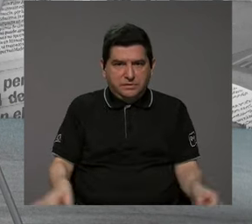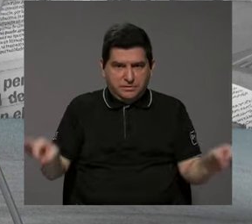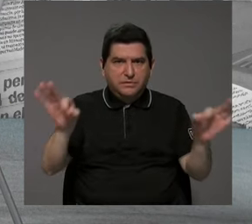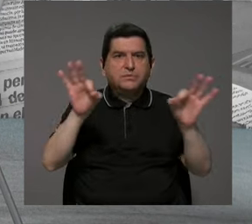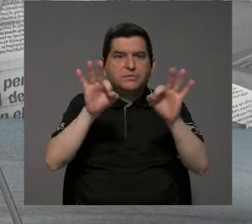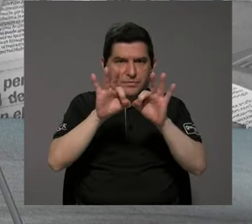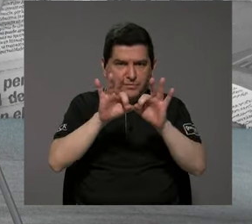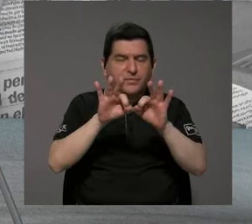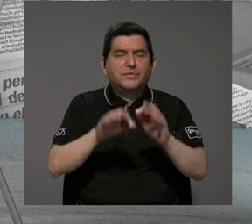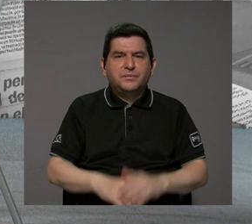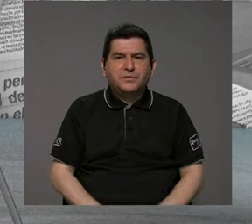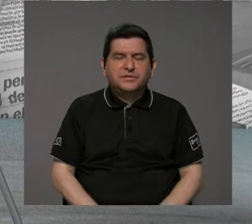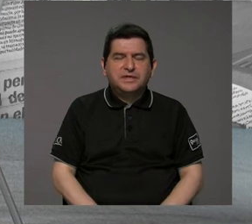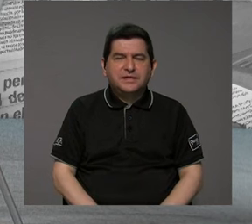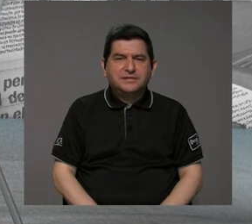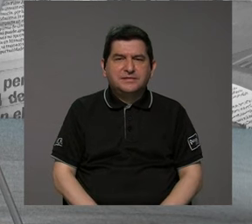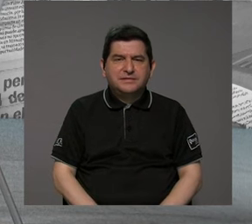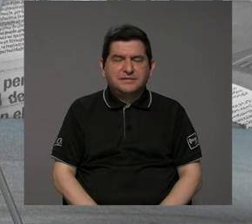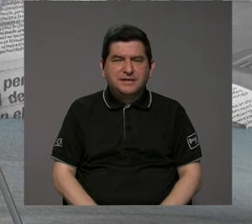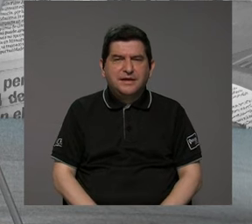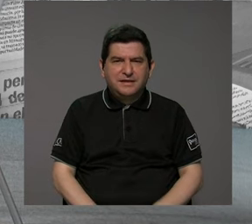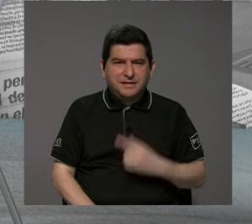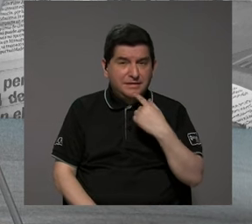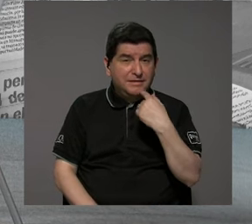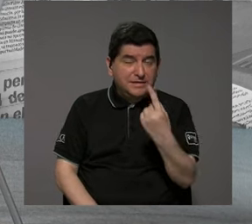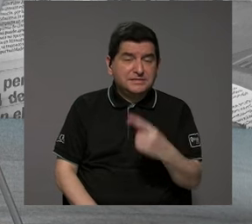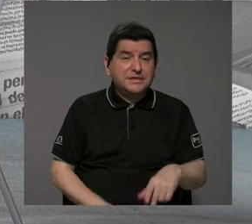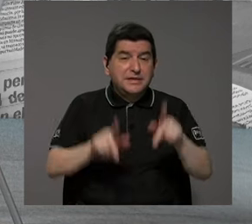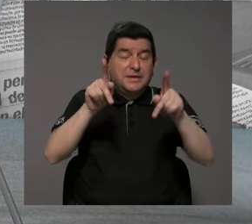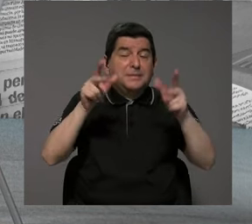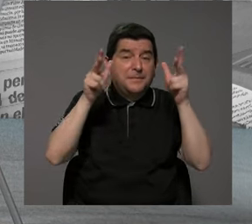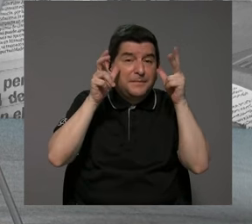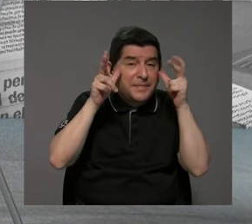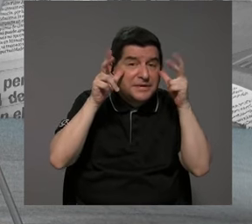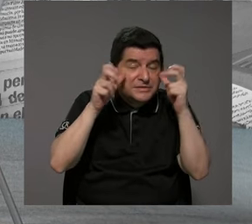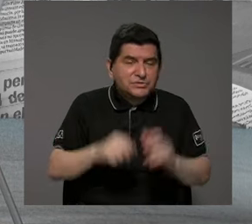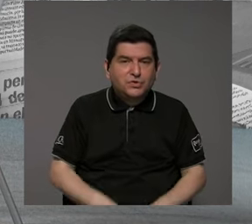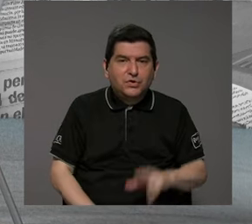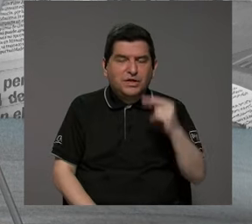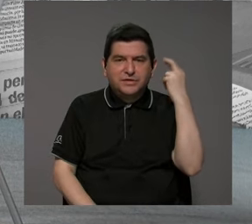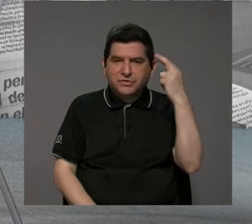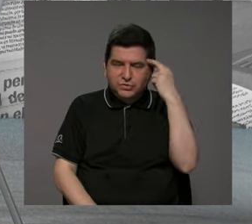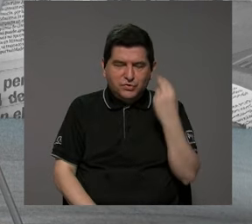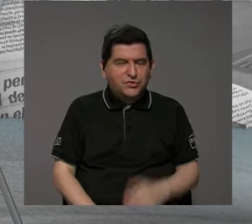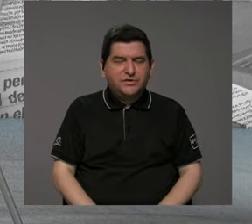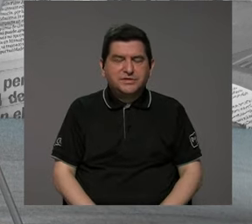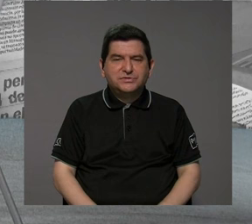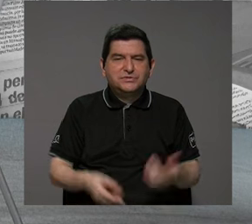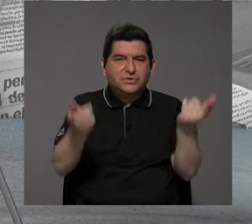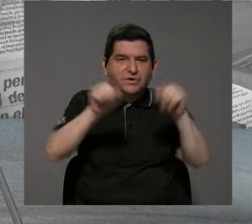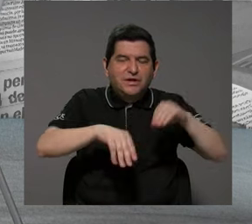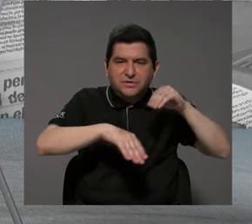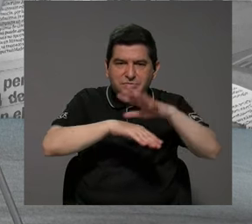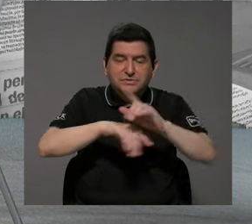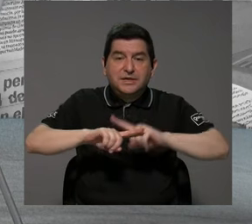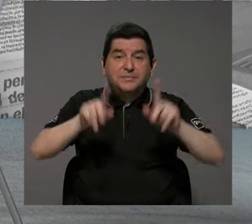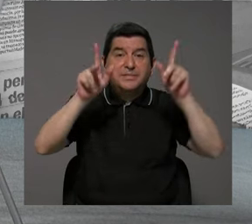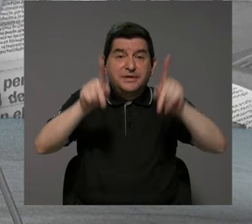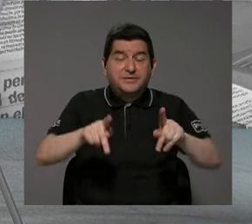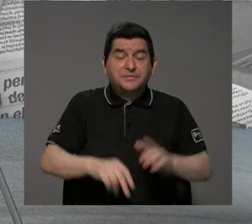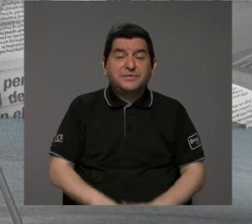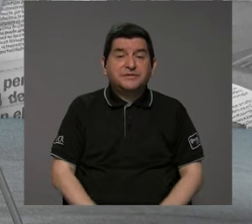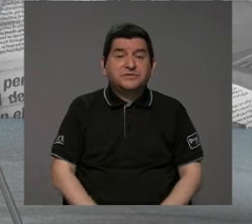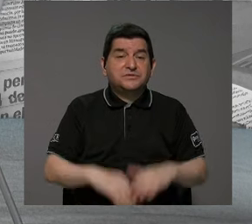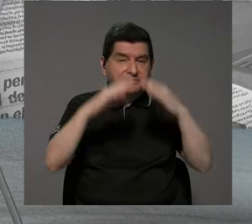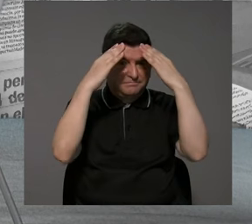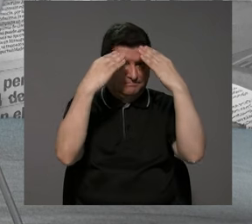eh hacer un paréntesis verdad esto se trata de lo que la gente percibe no hay una relación de causalidad verdad pero la gente sí nos reporta